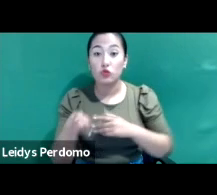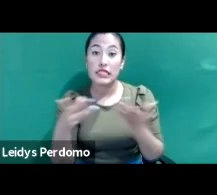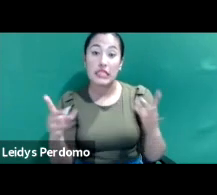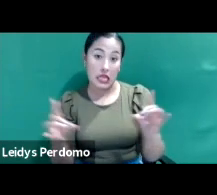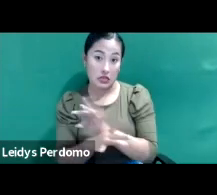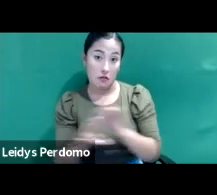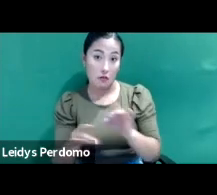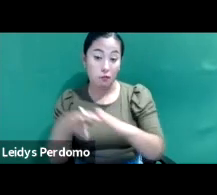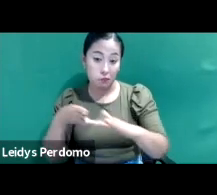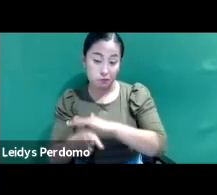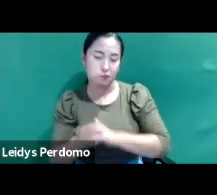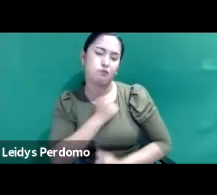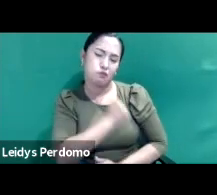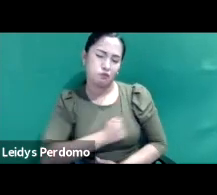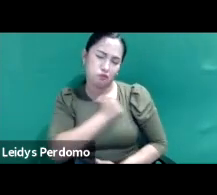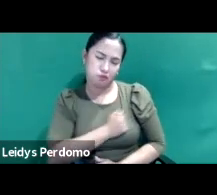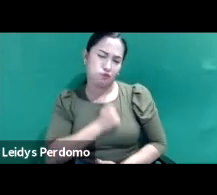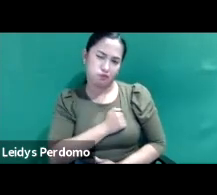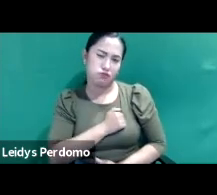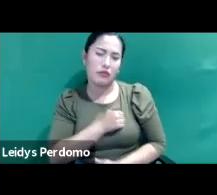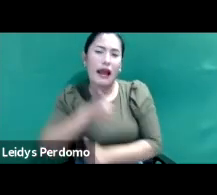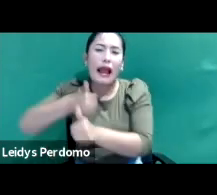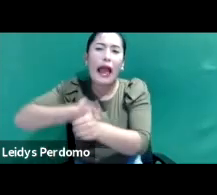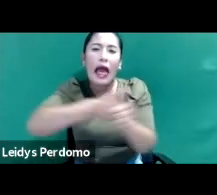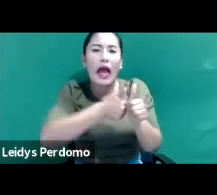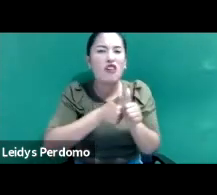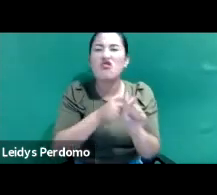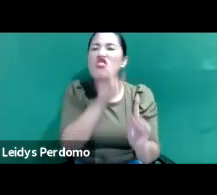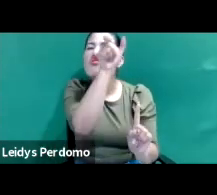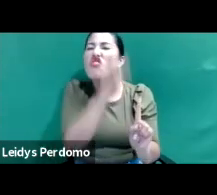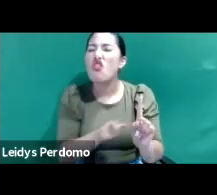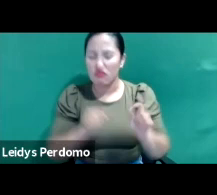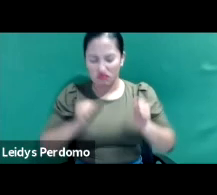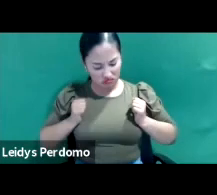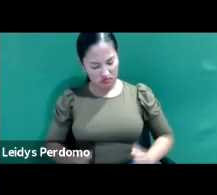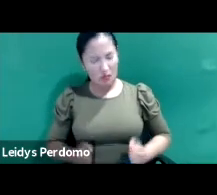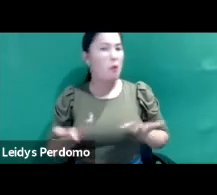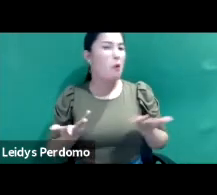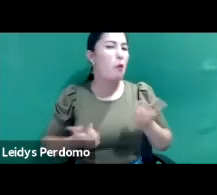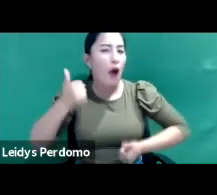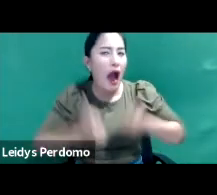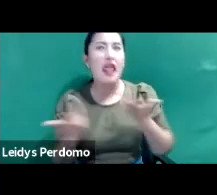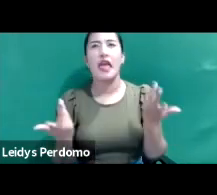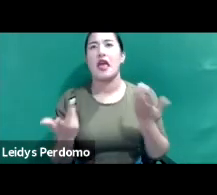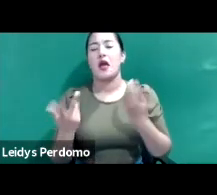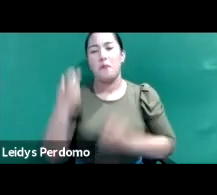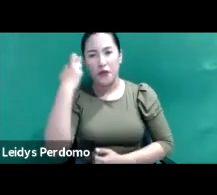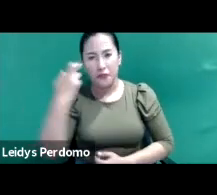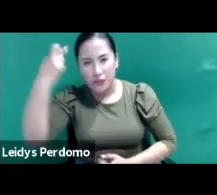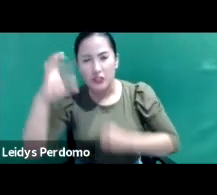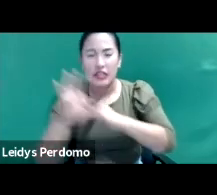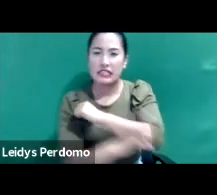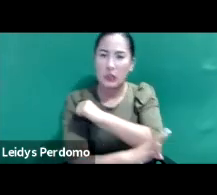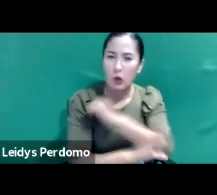que rápidamente cada uno me escribiera desde qué rol está acá. Si está como psicólogo de colegio